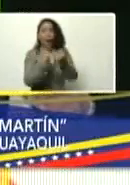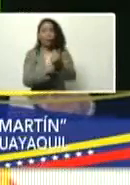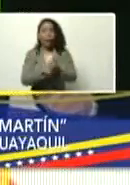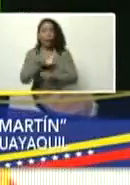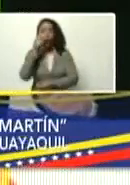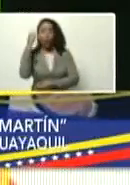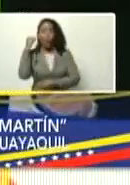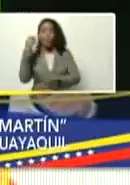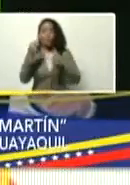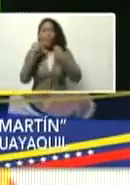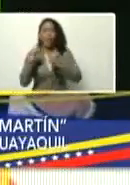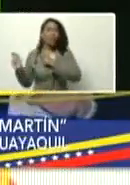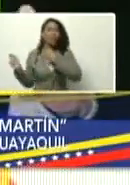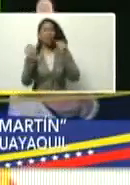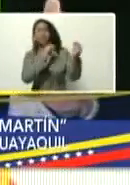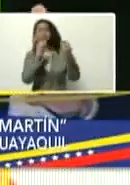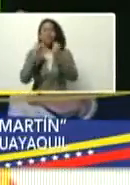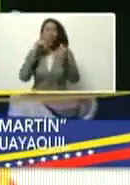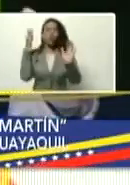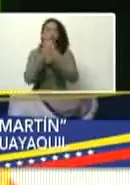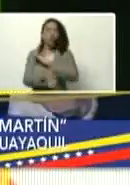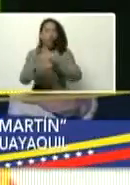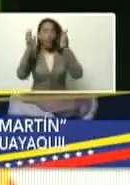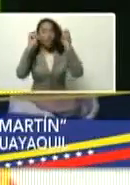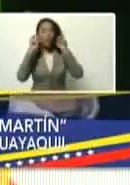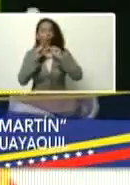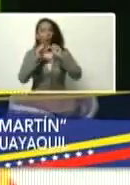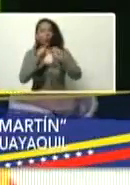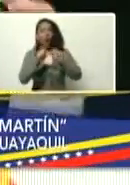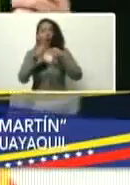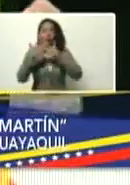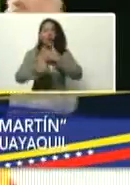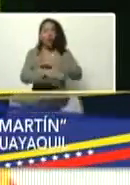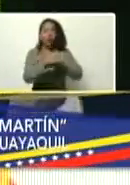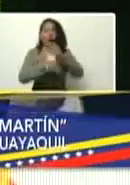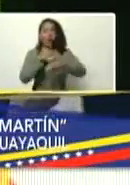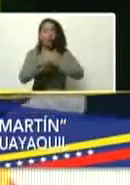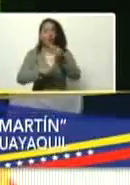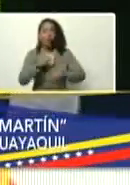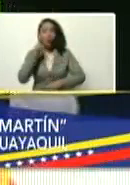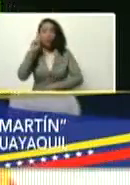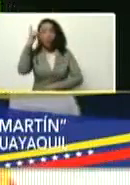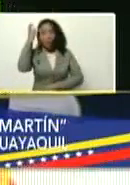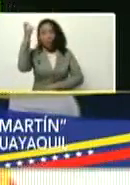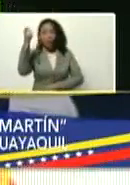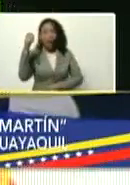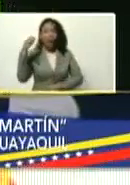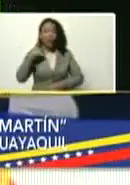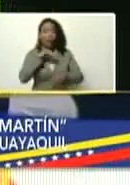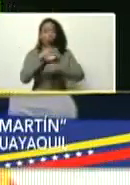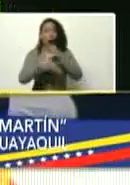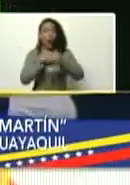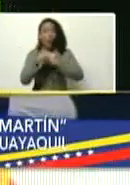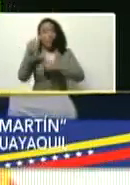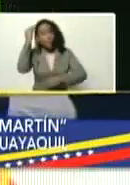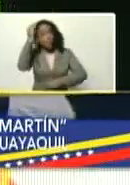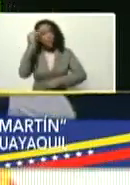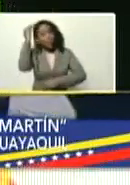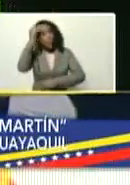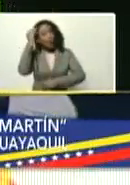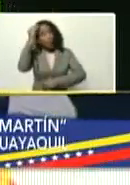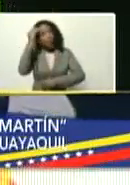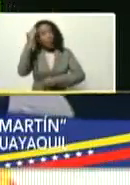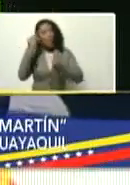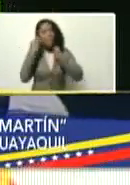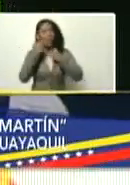hermanas, para discutir sobre estos temas y seguir avanzando en la consolidación de una idea que nos solidifique el pensamiento